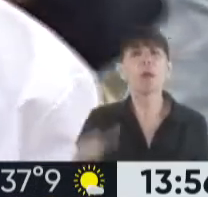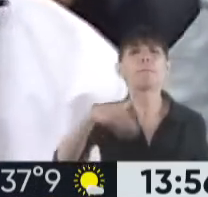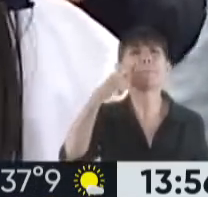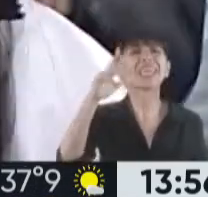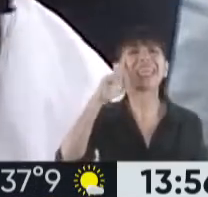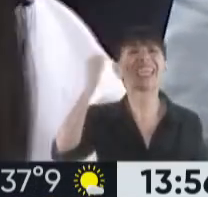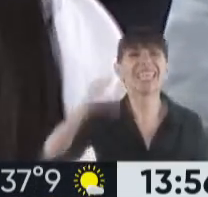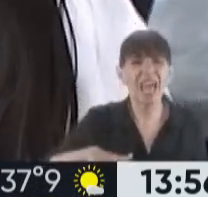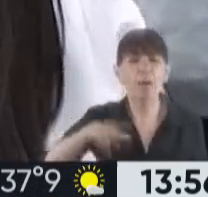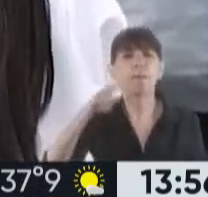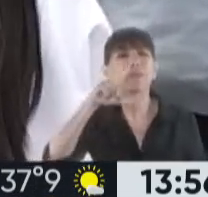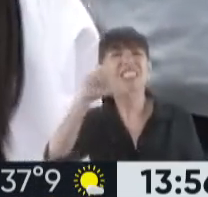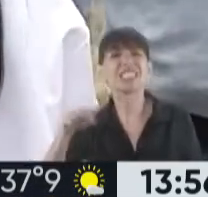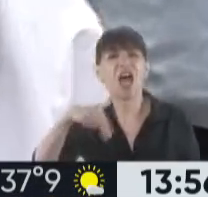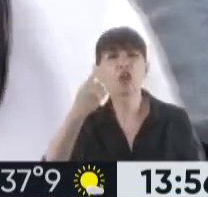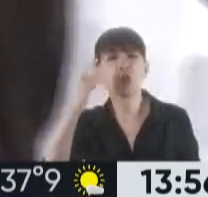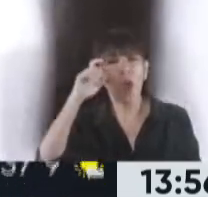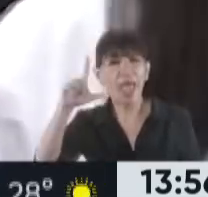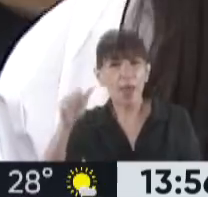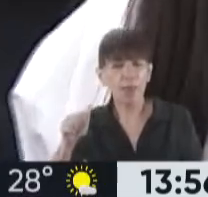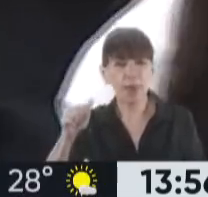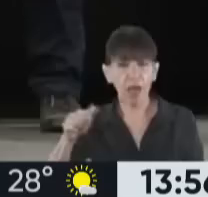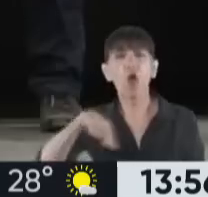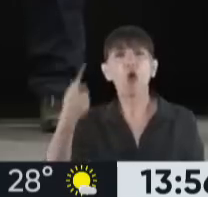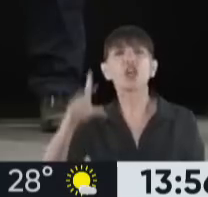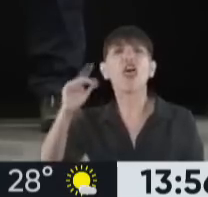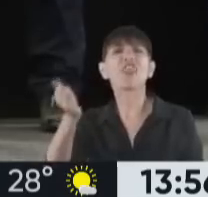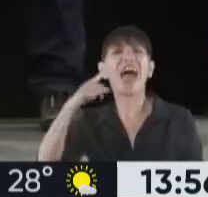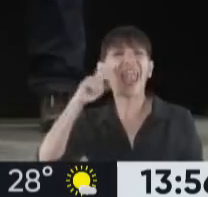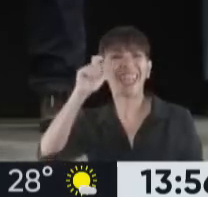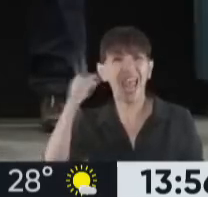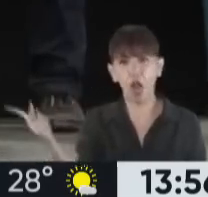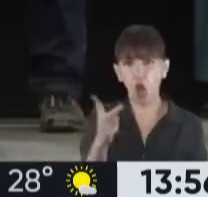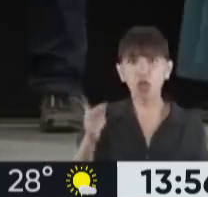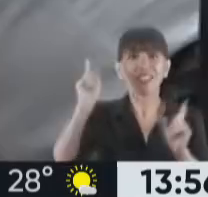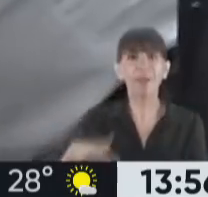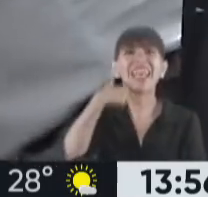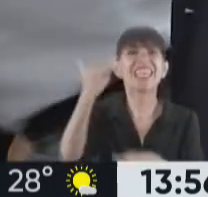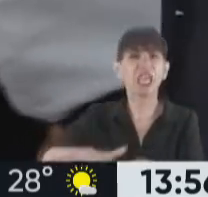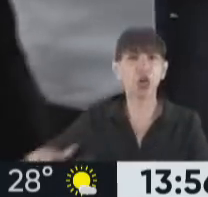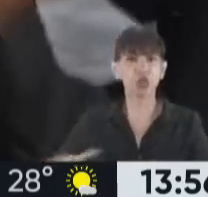Miriam y Bonifacio Daniel junto a sus hijos.